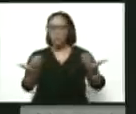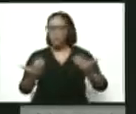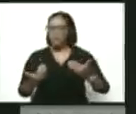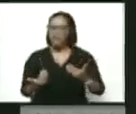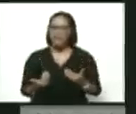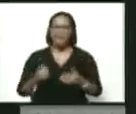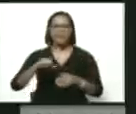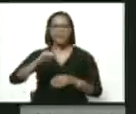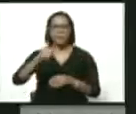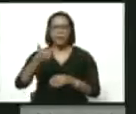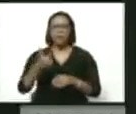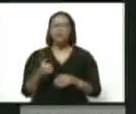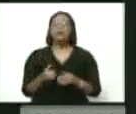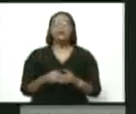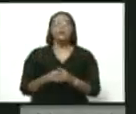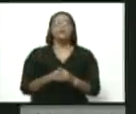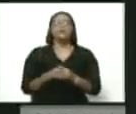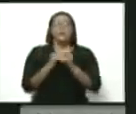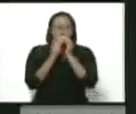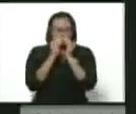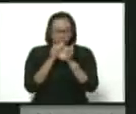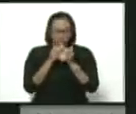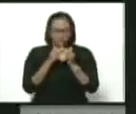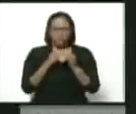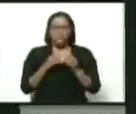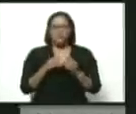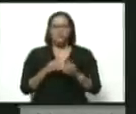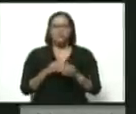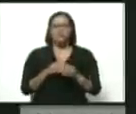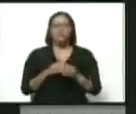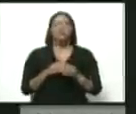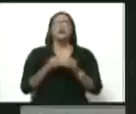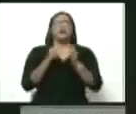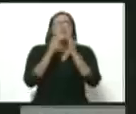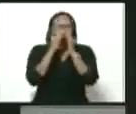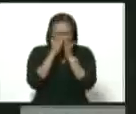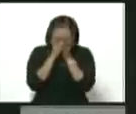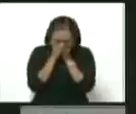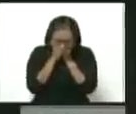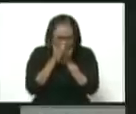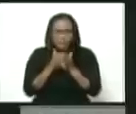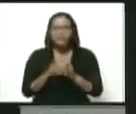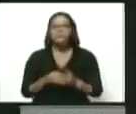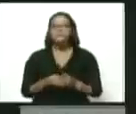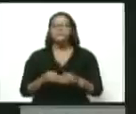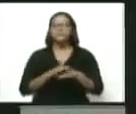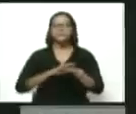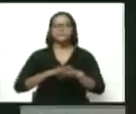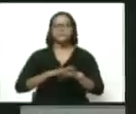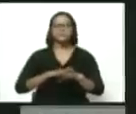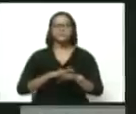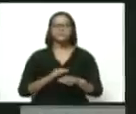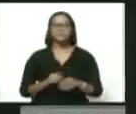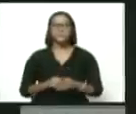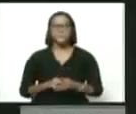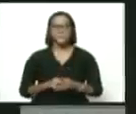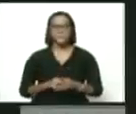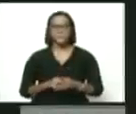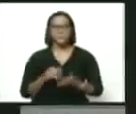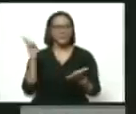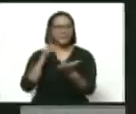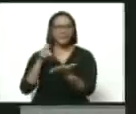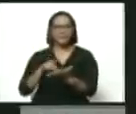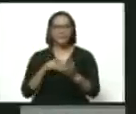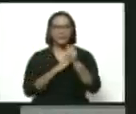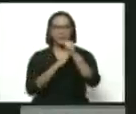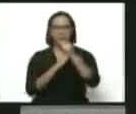líderes, lideresas, dirigentes e invitados especiales de América